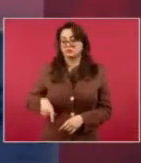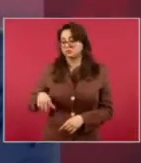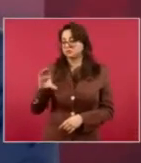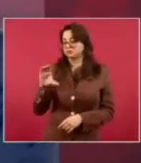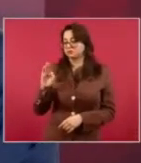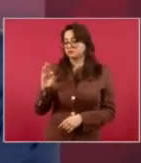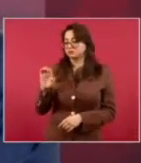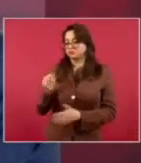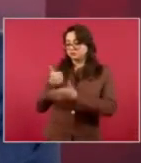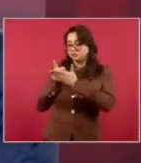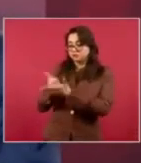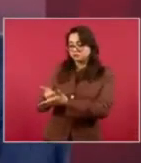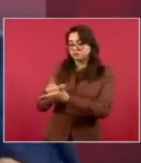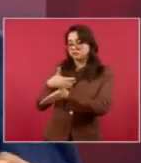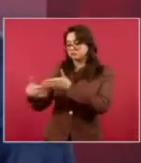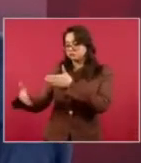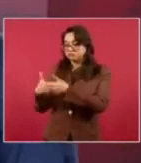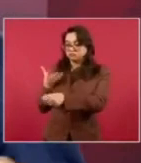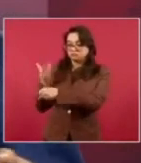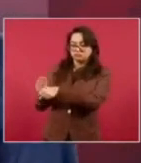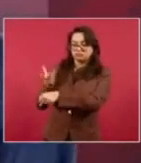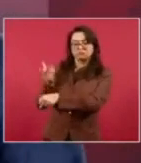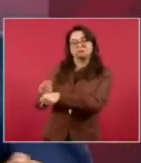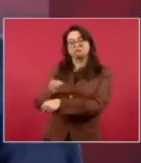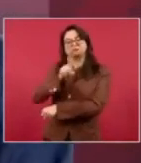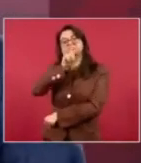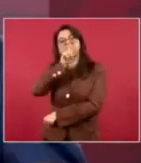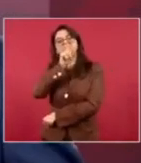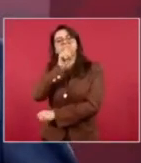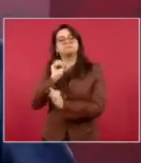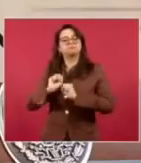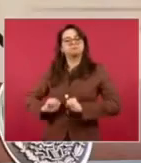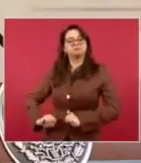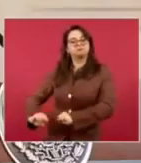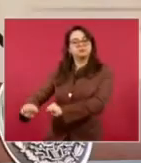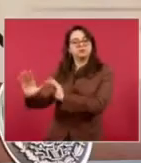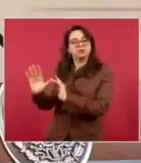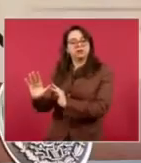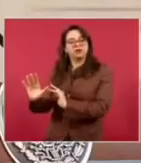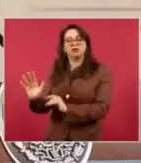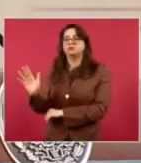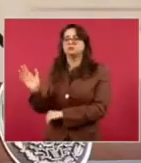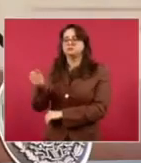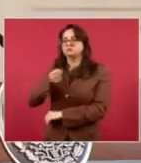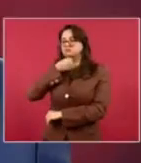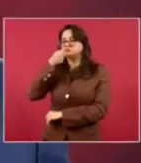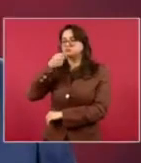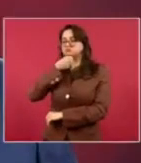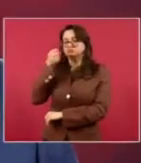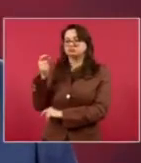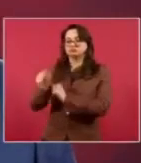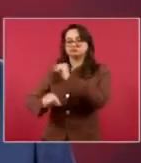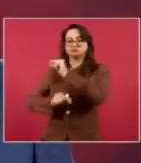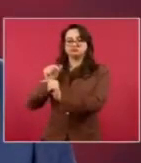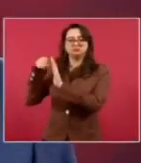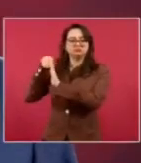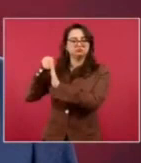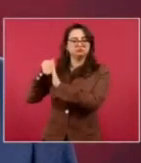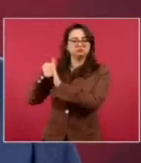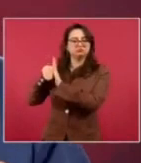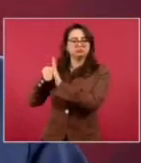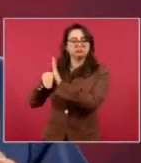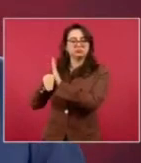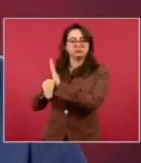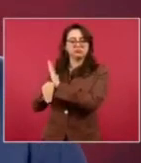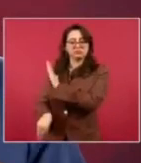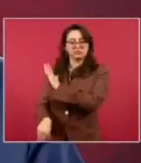era que las plantas de la Comisión Federal de Electricidad se volvieran chatarra,